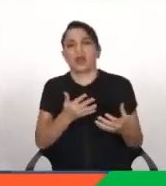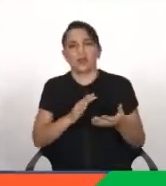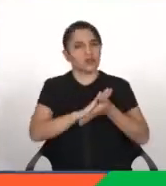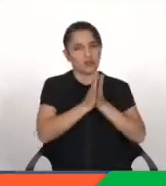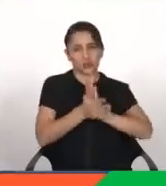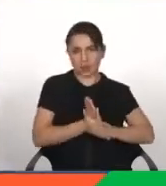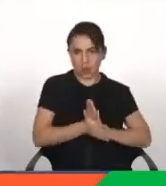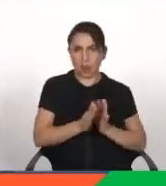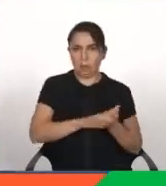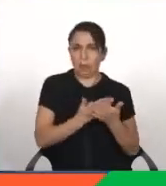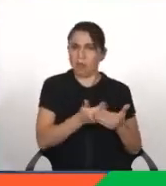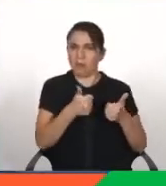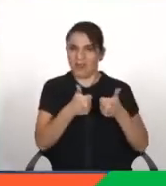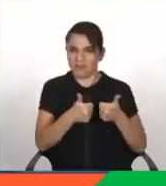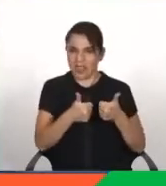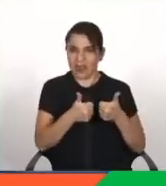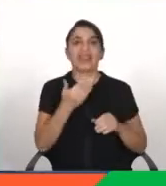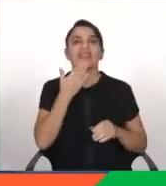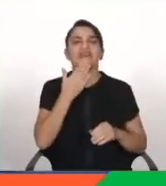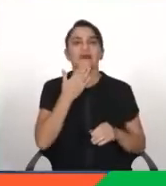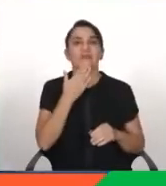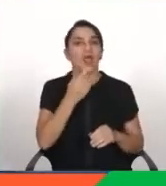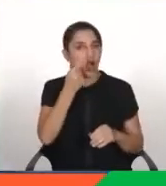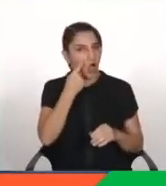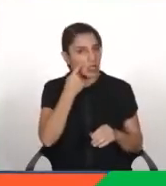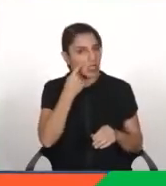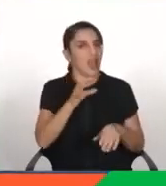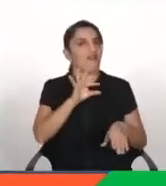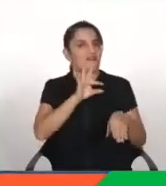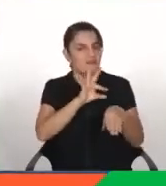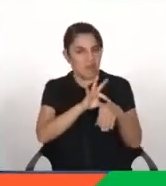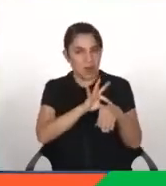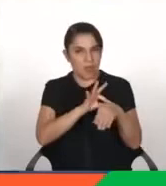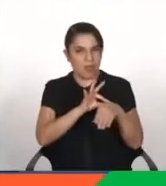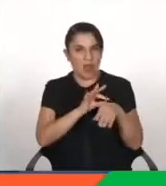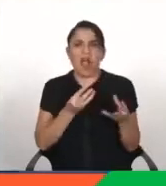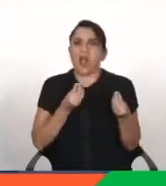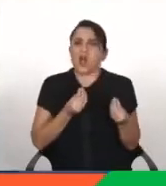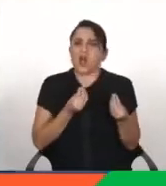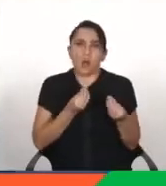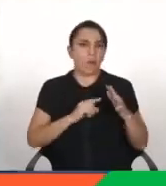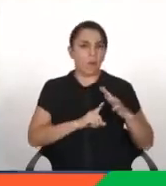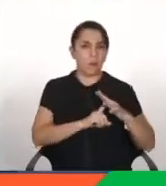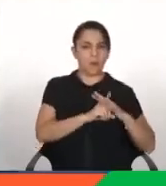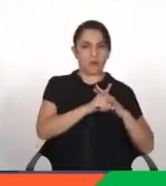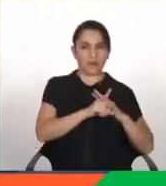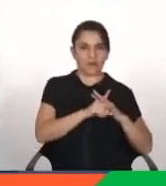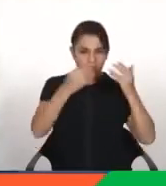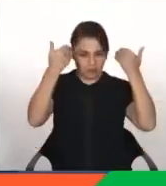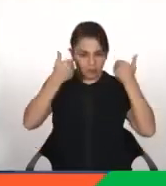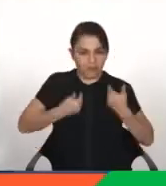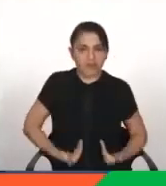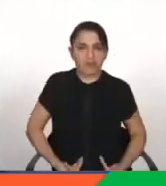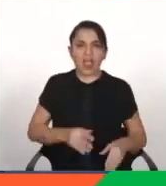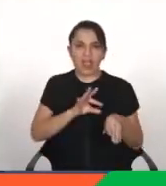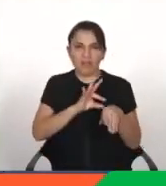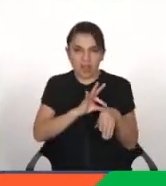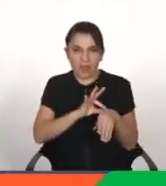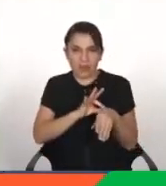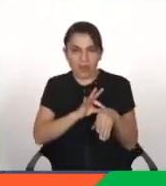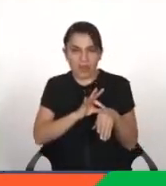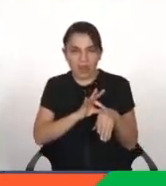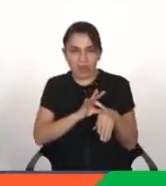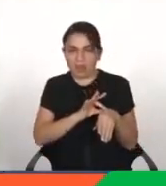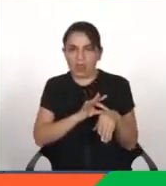correcto, pero también cuando tiene una enfermedad, o sea, la biomedicina permite conocer el origen de todas las enfermedades, o sea, de todas, porque se está estudiando, ¿no? Pero el origen de